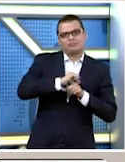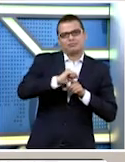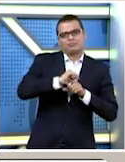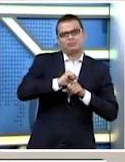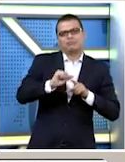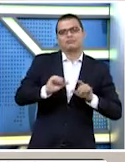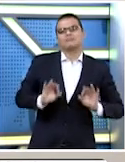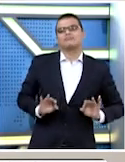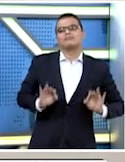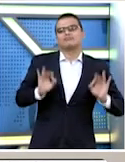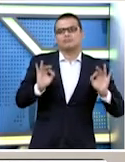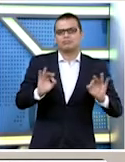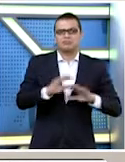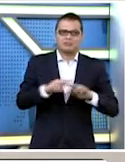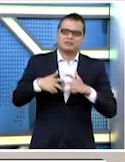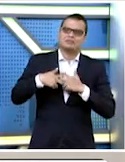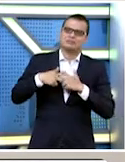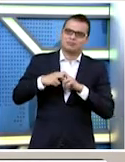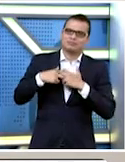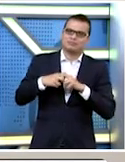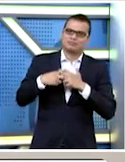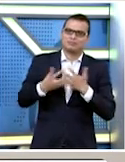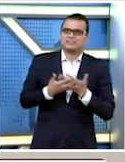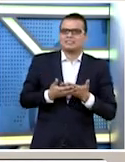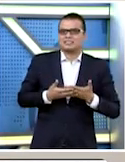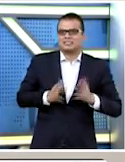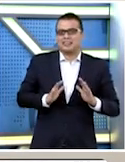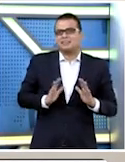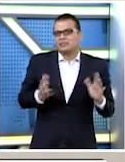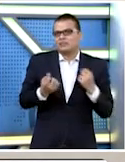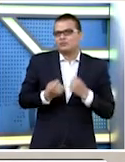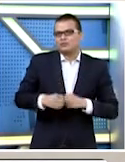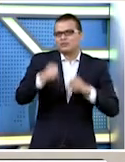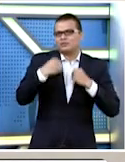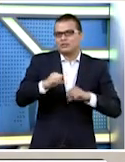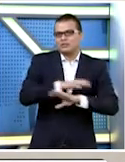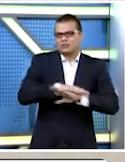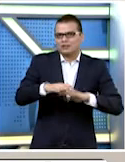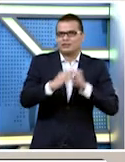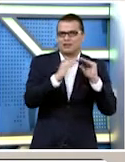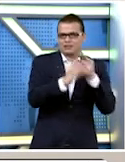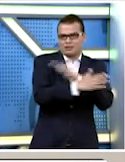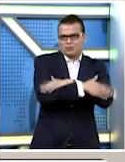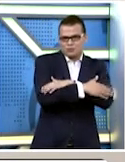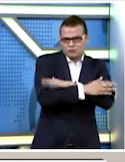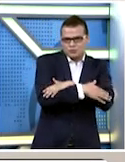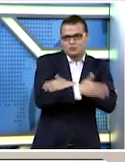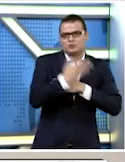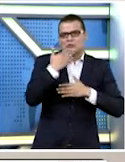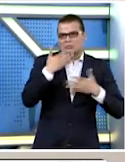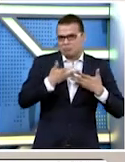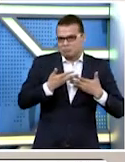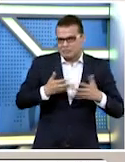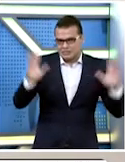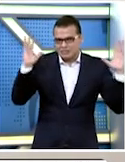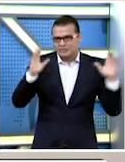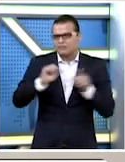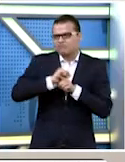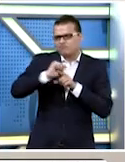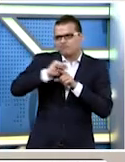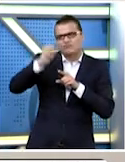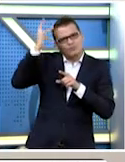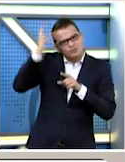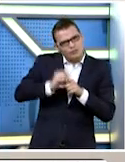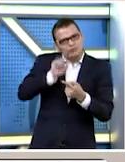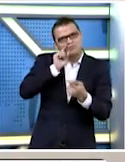recuperación, la rodilla va muy bien y bueno, tratando de estar juiciosos en casa y entrenando muy